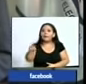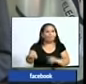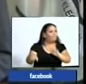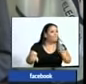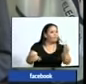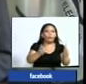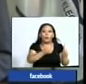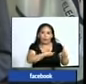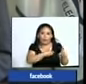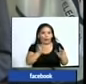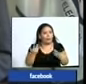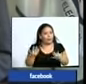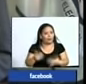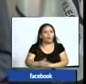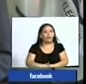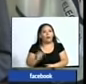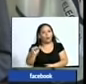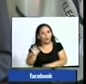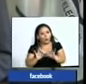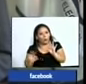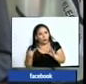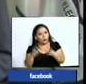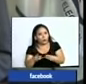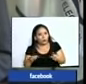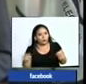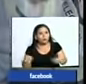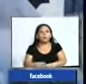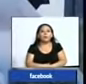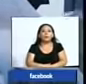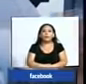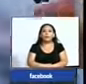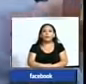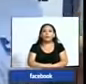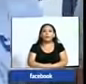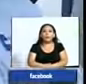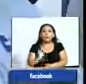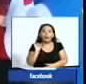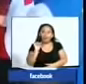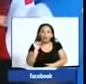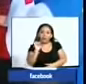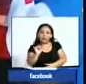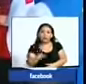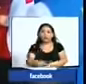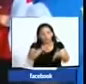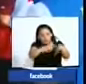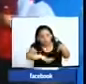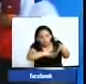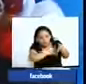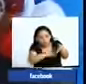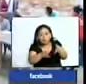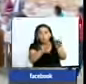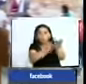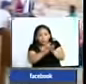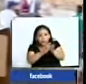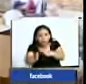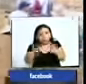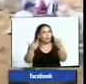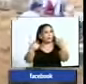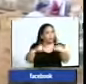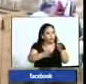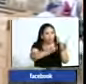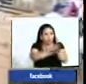esos ya están por resolverse por parte de la institución. En cuanto a la organización del calendario electoral, reiteraron que ya pasaron